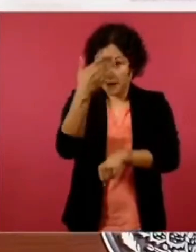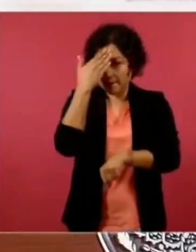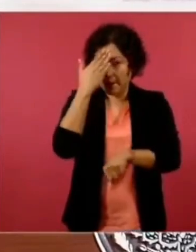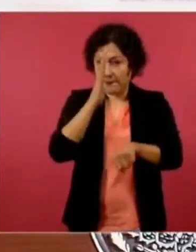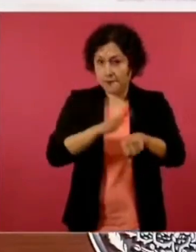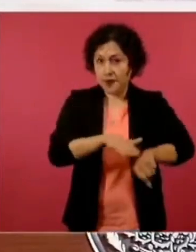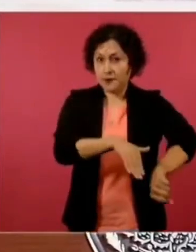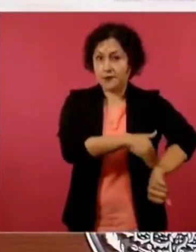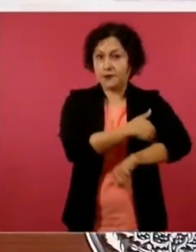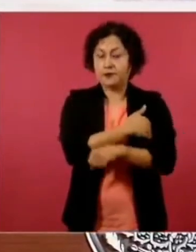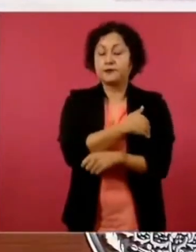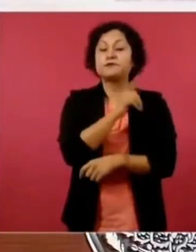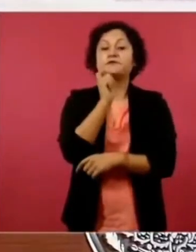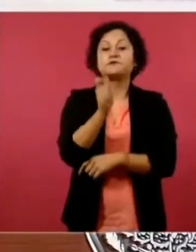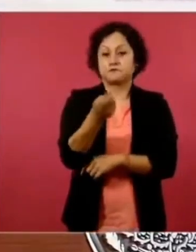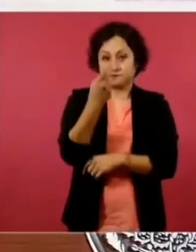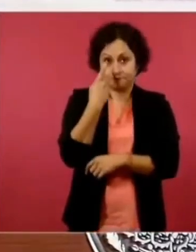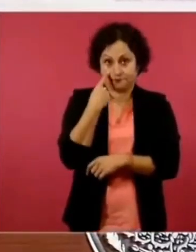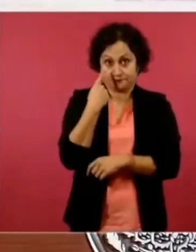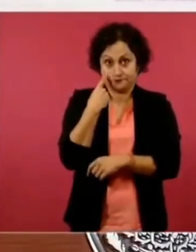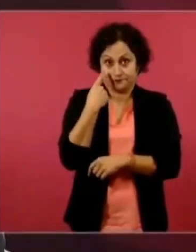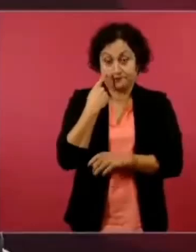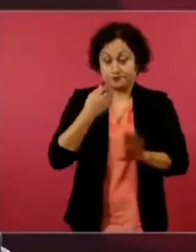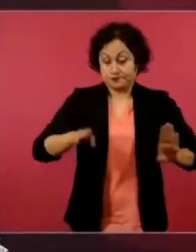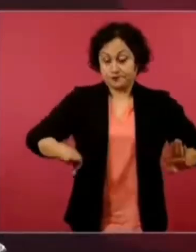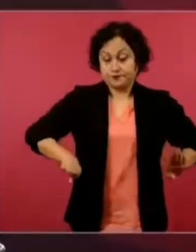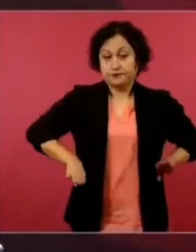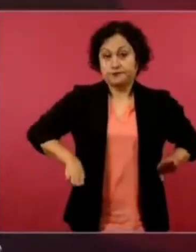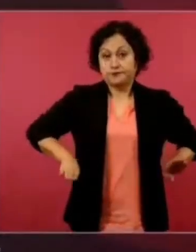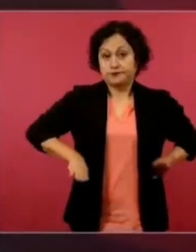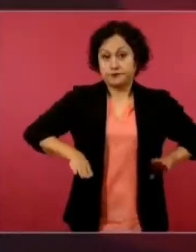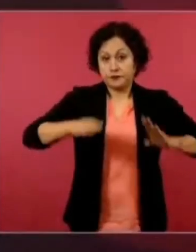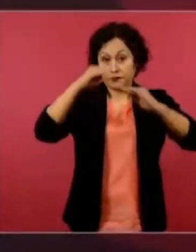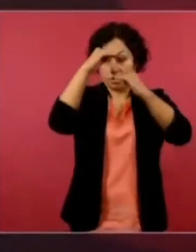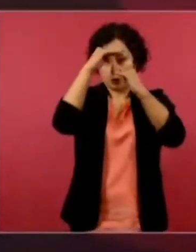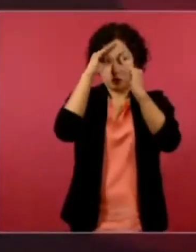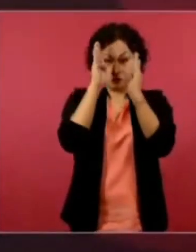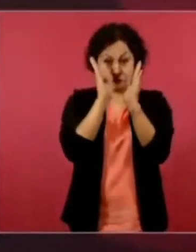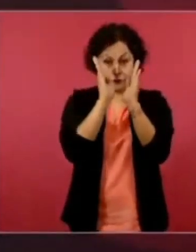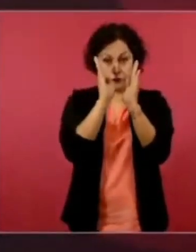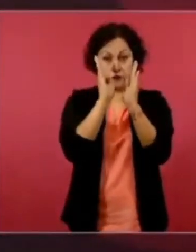el conservadurismo tiene tres características.